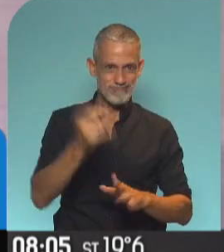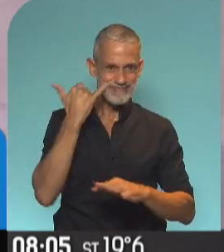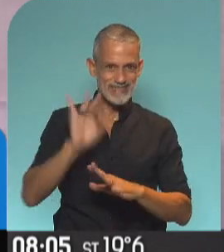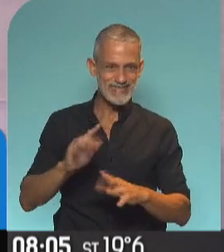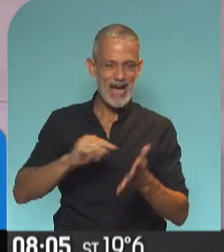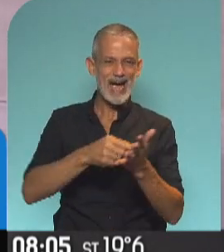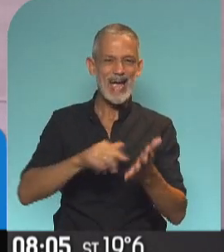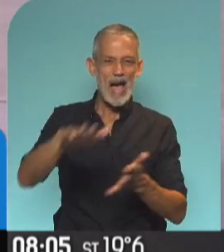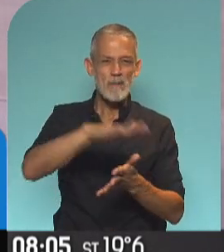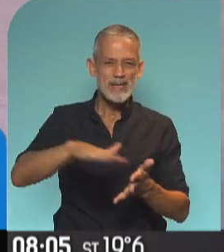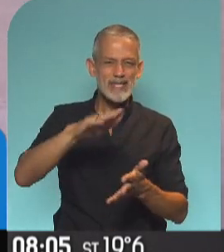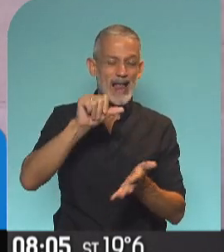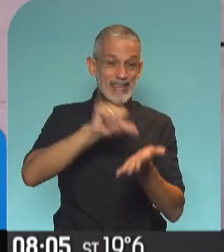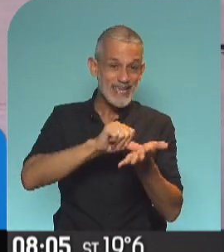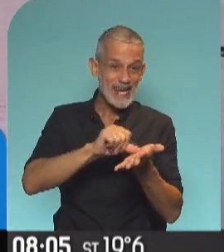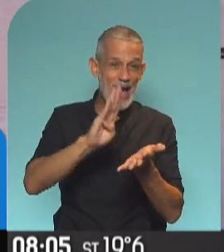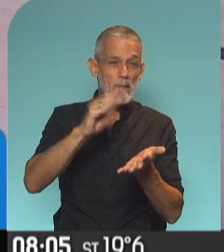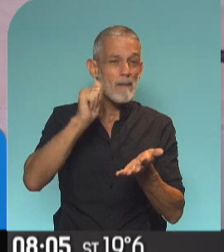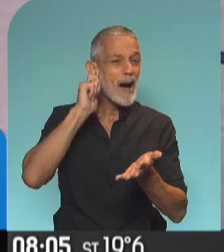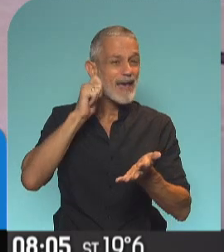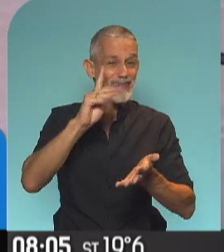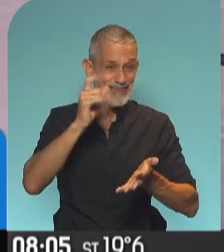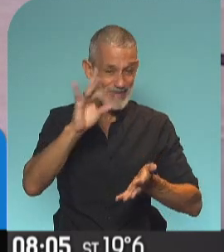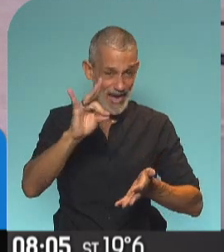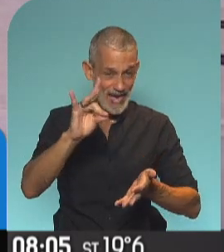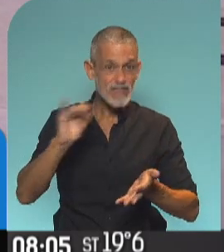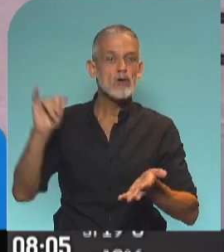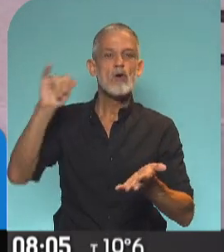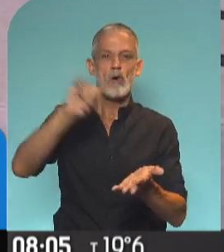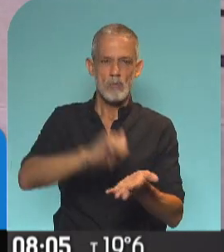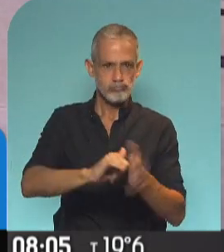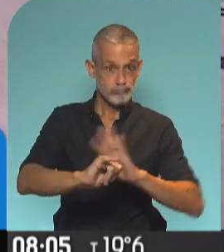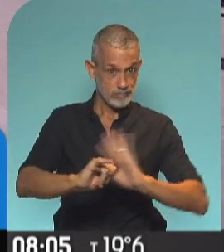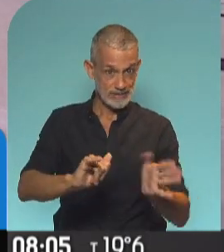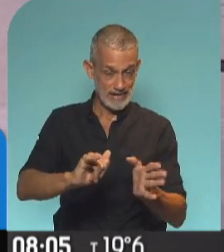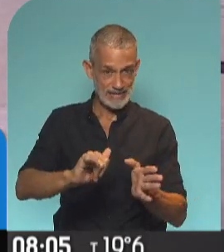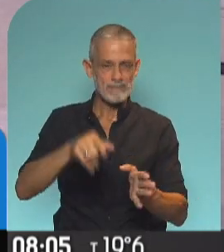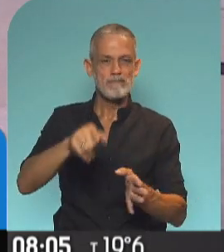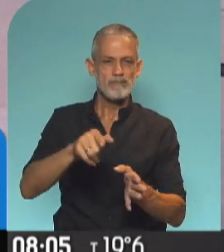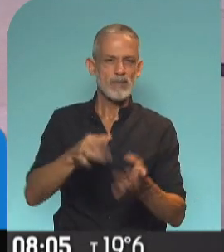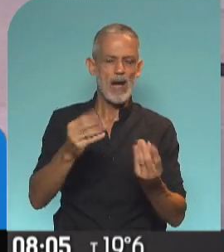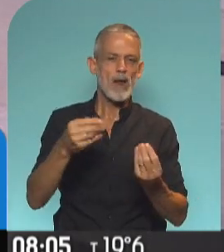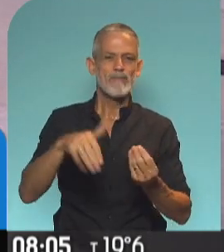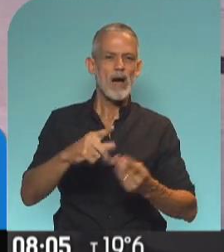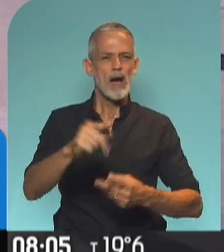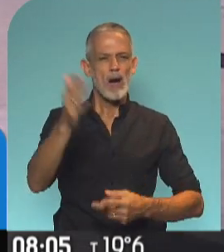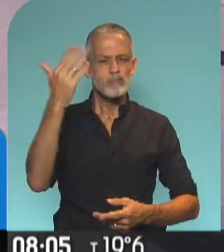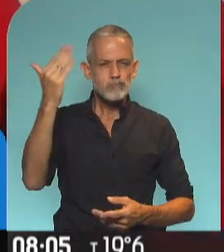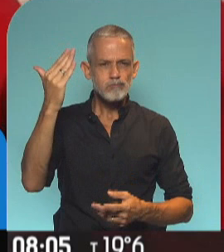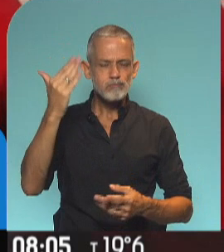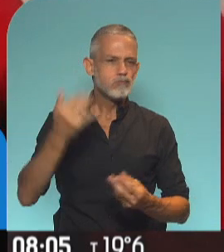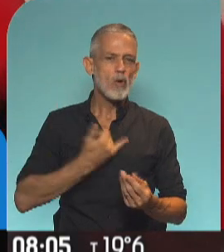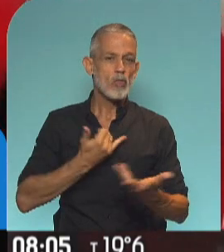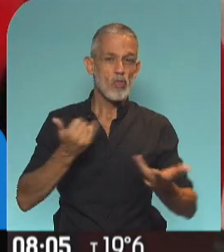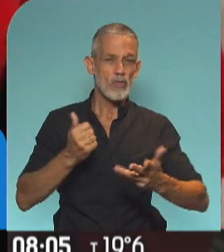la capital de Irak, en Bagdad. Allí justamente está previsto que emita un discurso desde